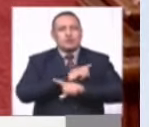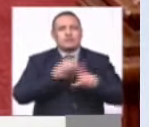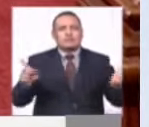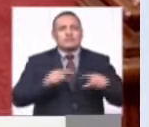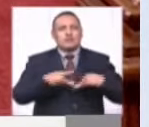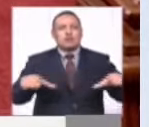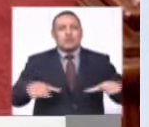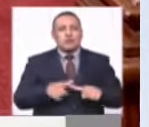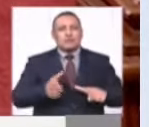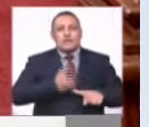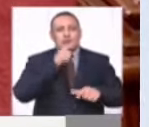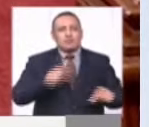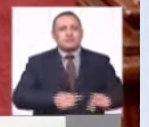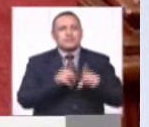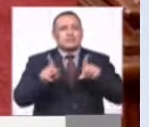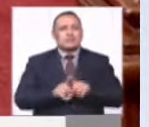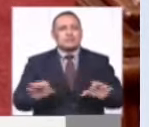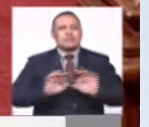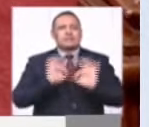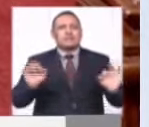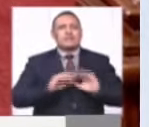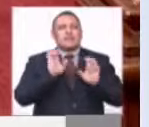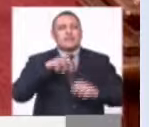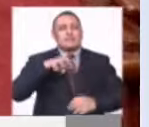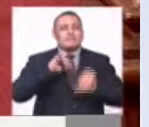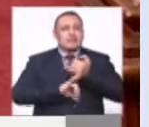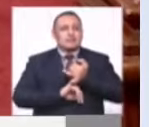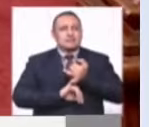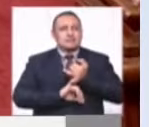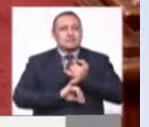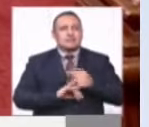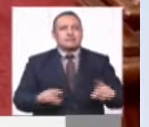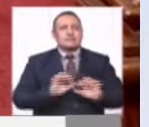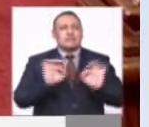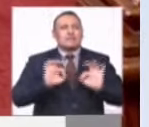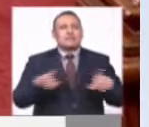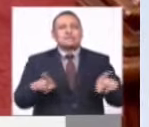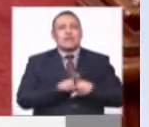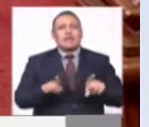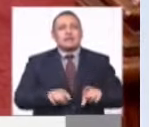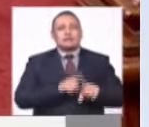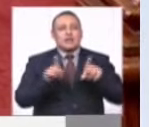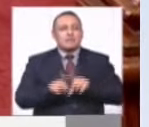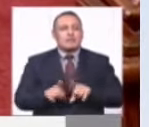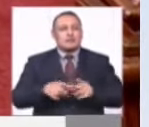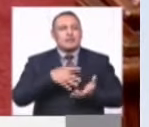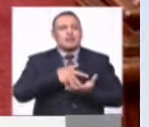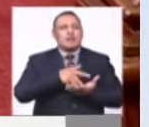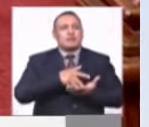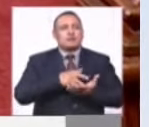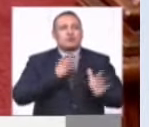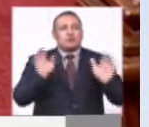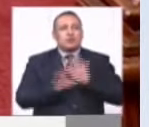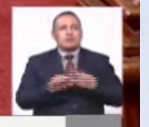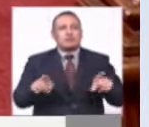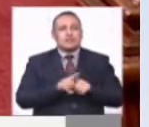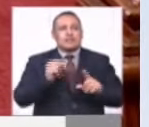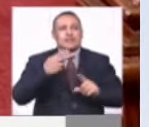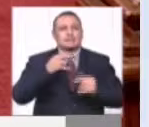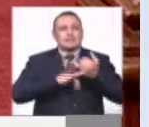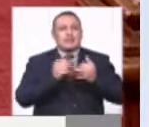las fuentes de agua ni de ninguna EPS ni el debilitamiento de las